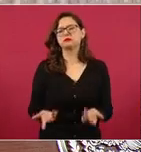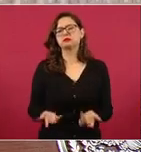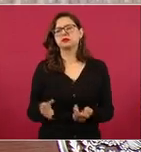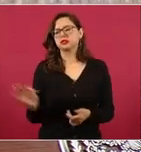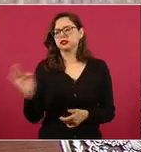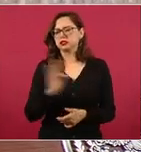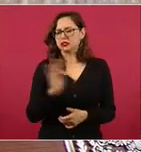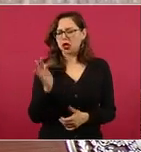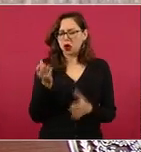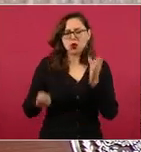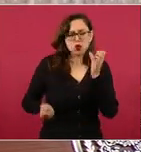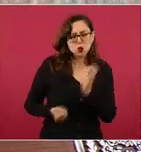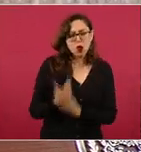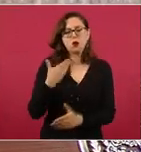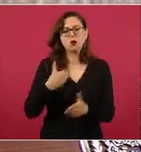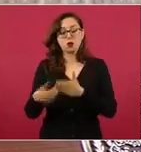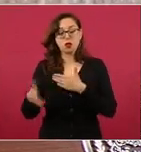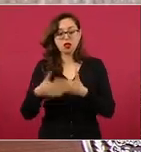Y que